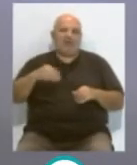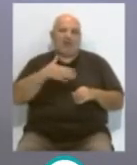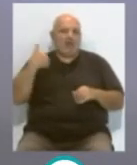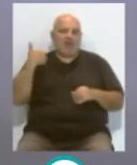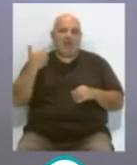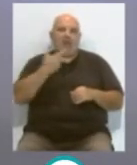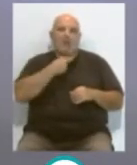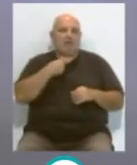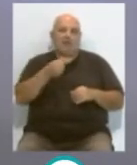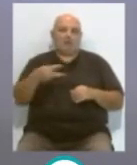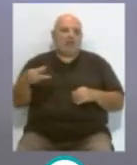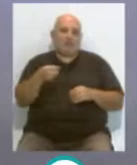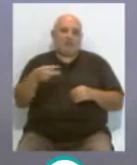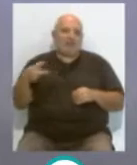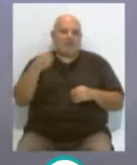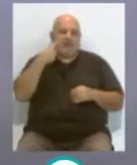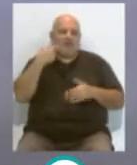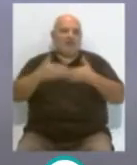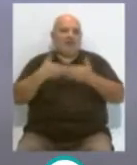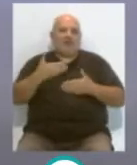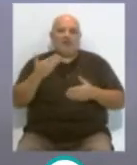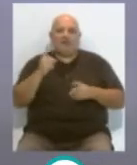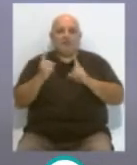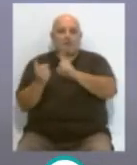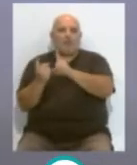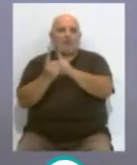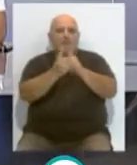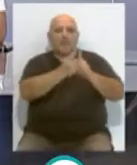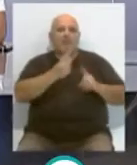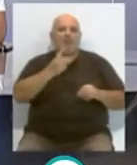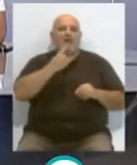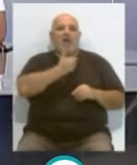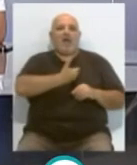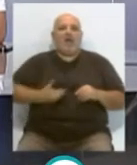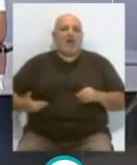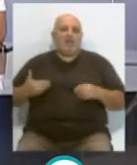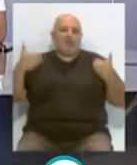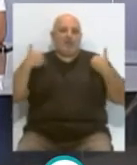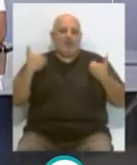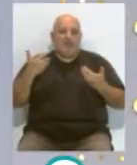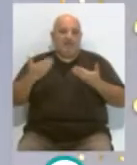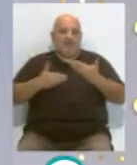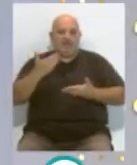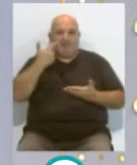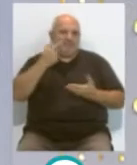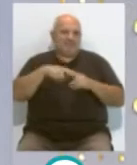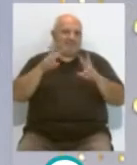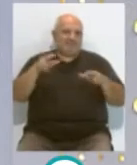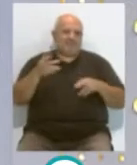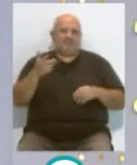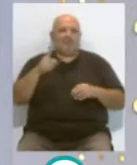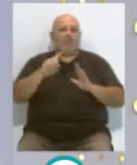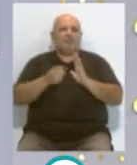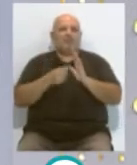a mí le gusta ver cómo está lo suyo. Dicen que el ojo del amo engorda al ganado. Lo que sí está claro es que este año hay una